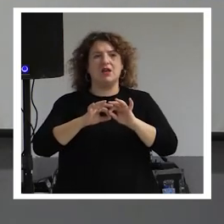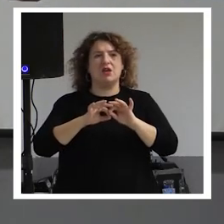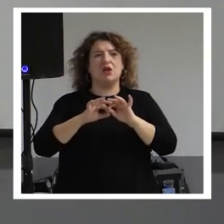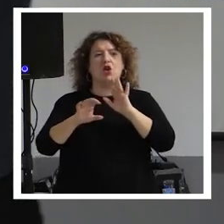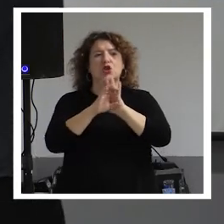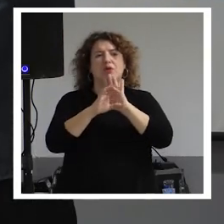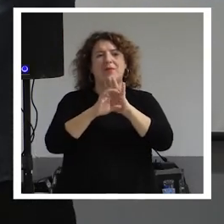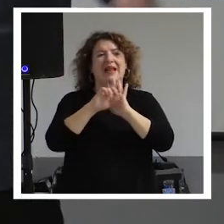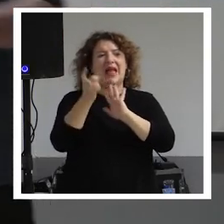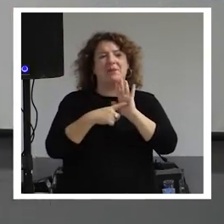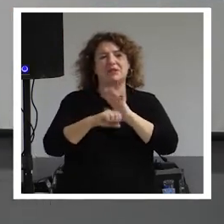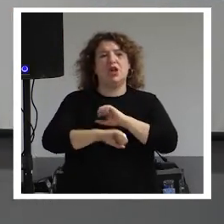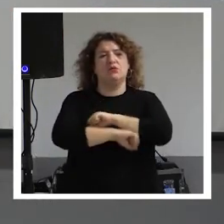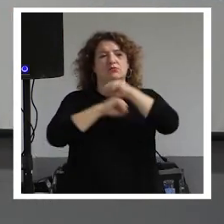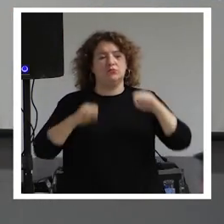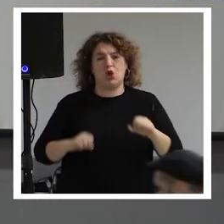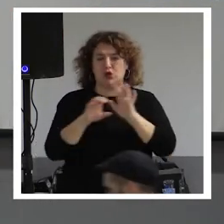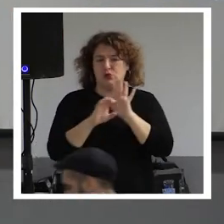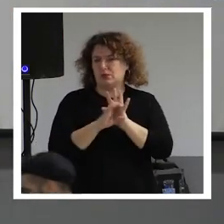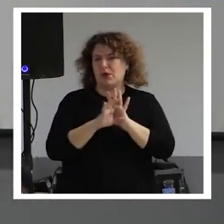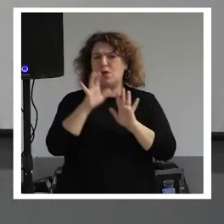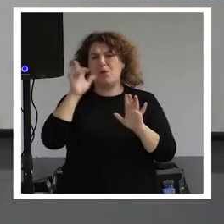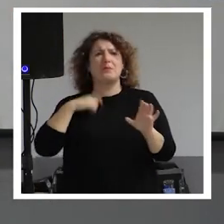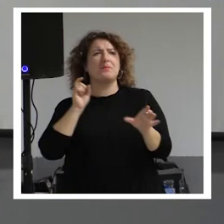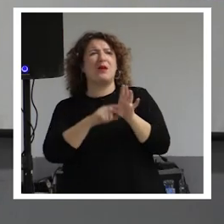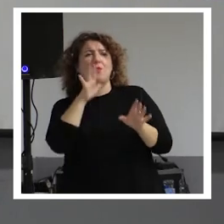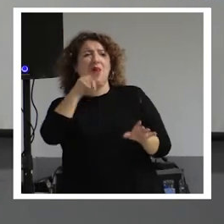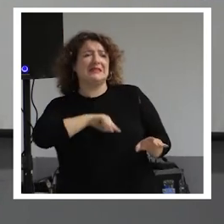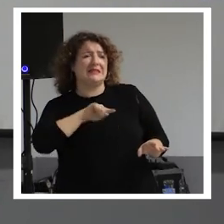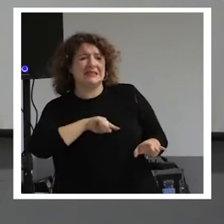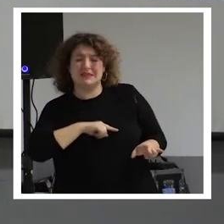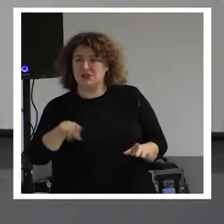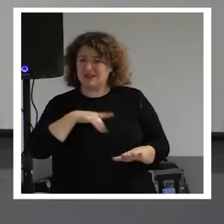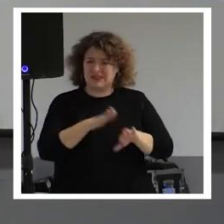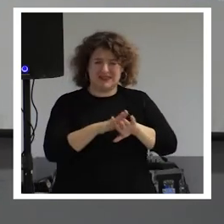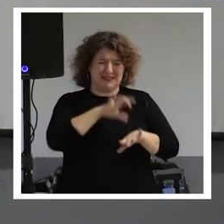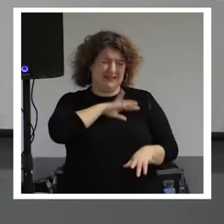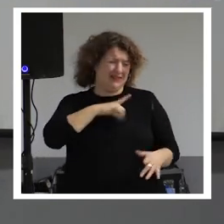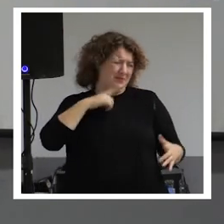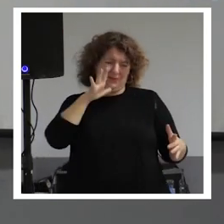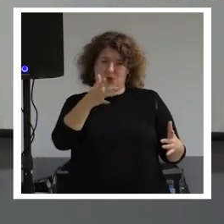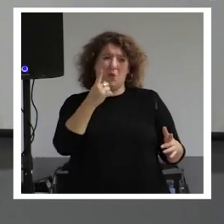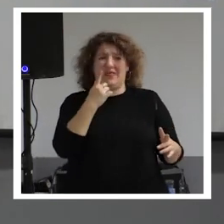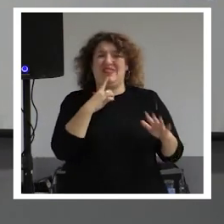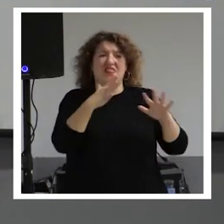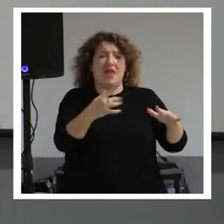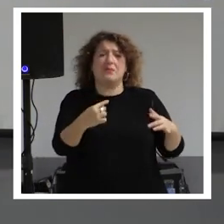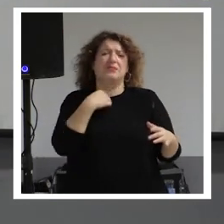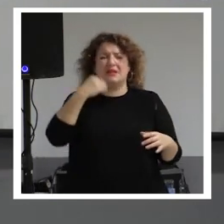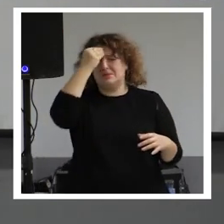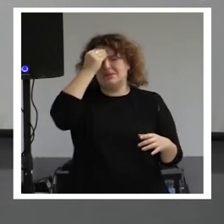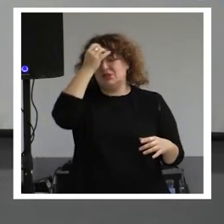el movimiento social y la institucionalidad tenemos que encontrar algo al medio que es el pueblo organizado legal y constitucionalmente